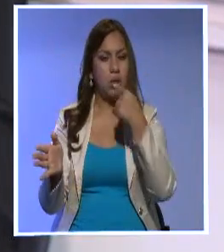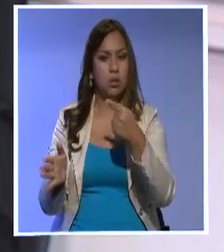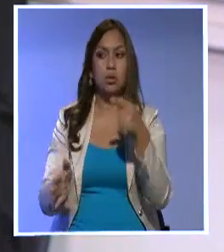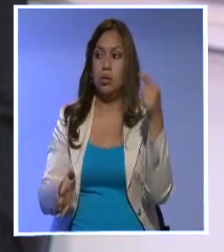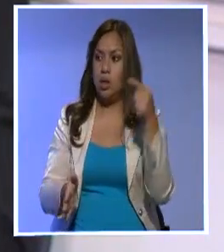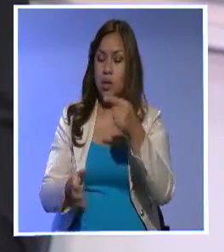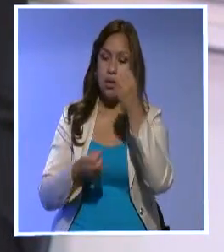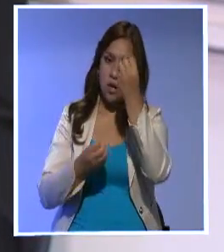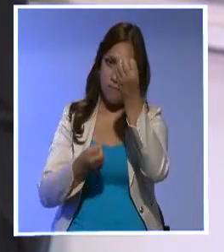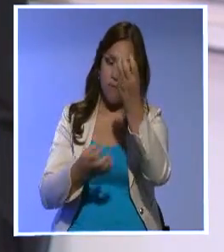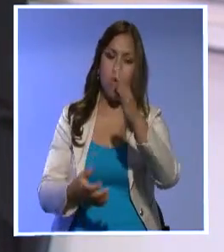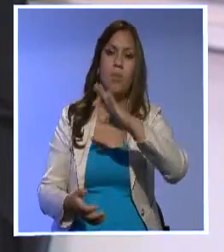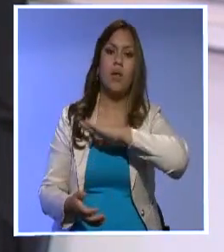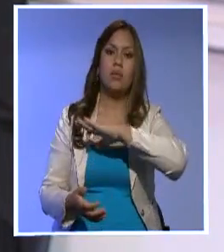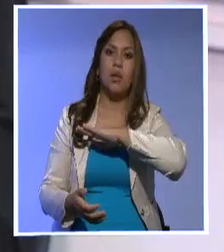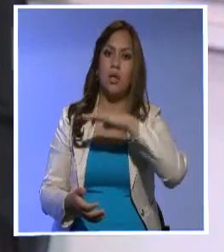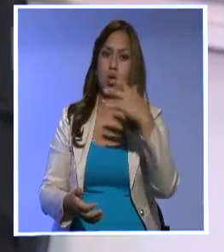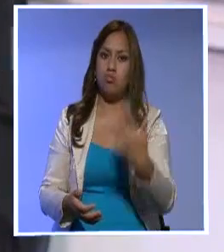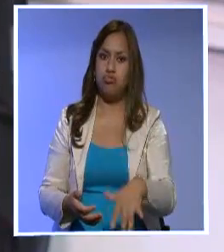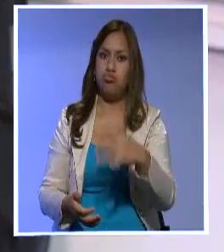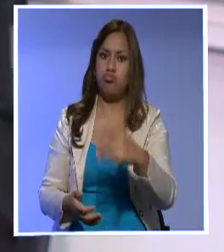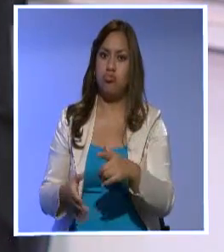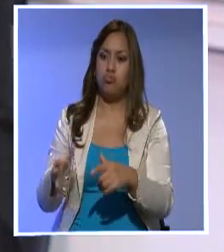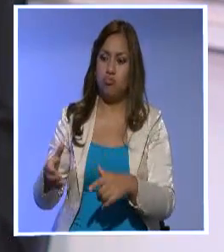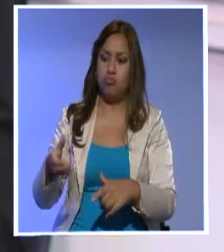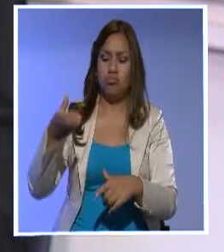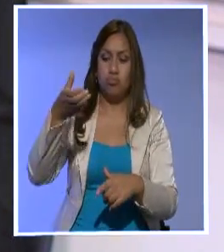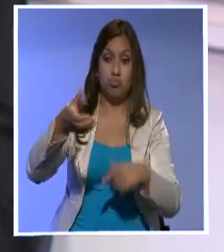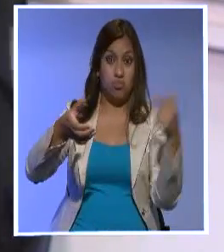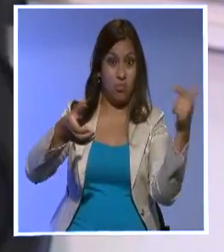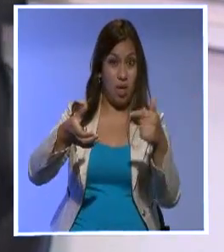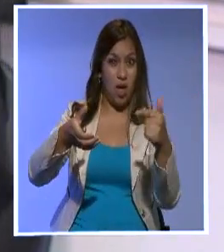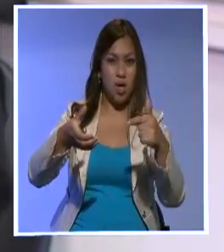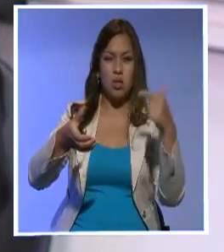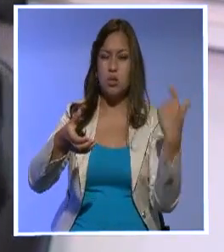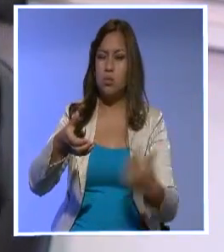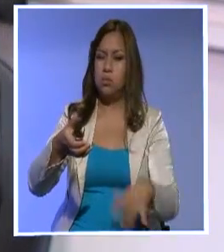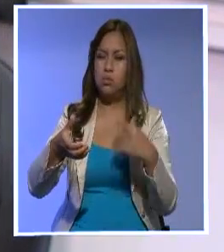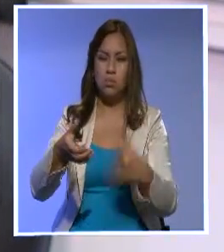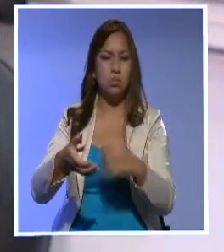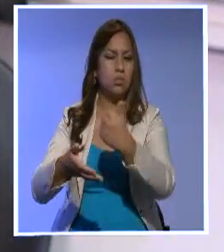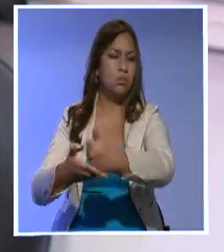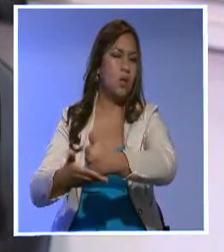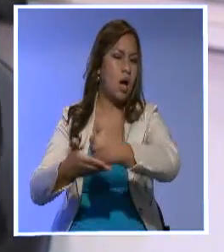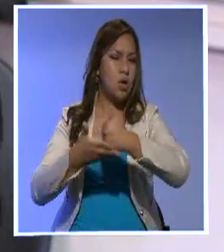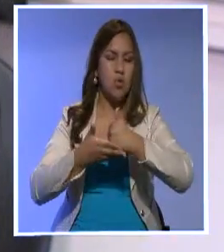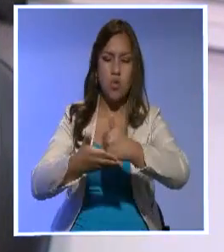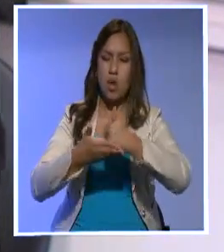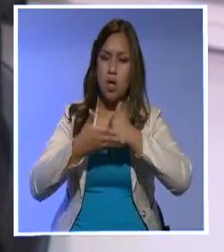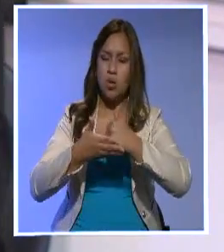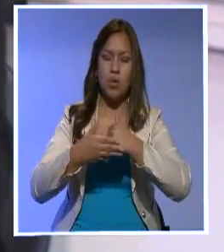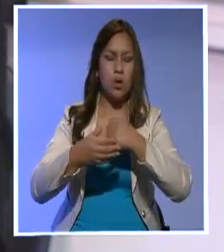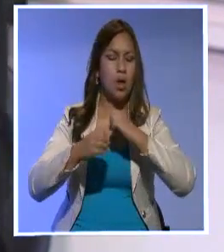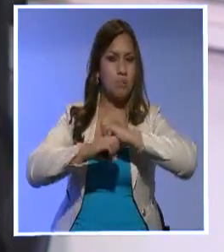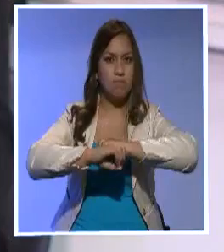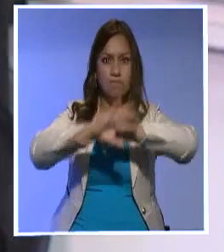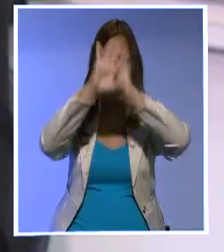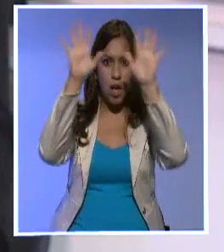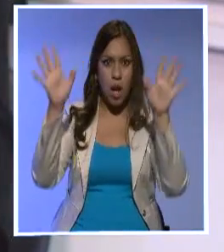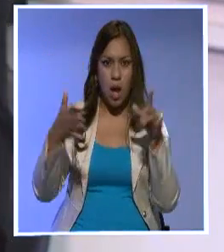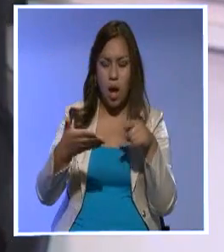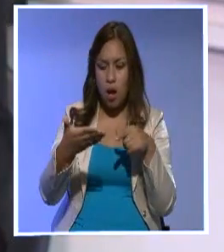justicia fue sumamente válido para tener los insumos necesarios para iniciar los trámites correspondientes de cada distancia